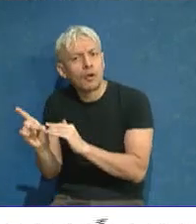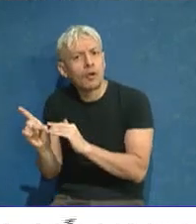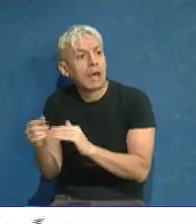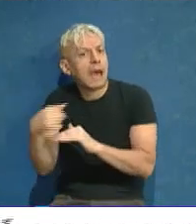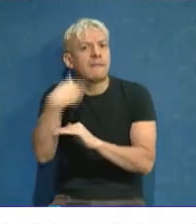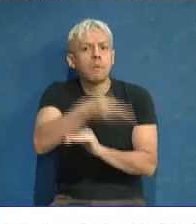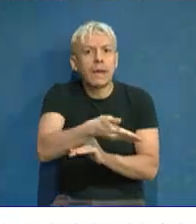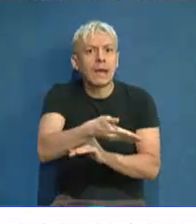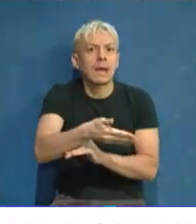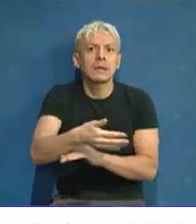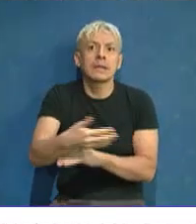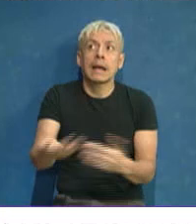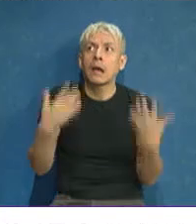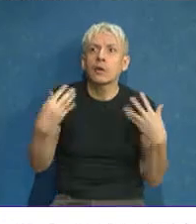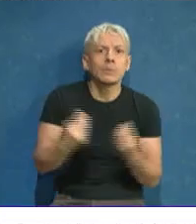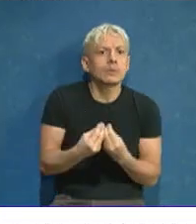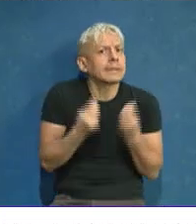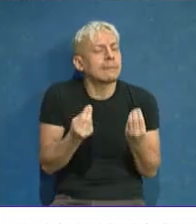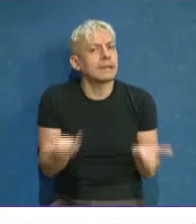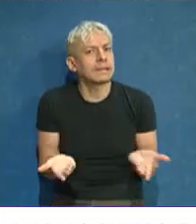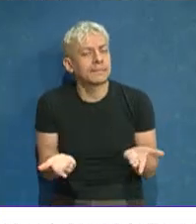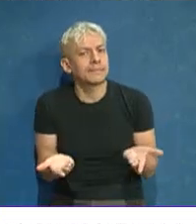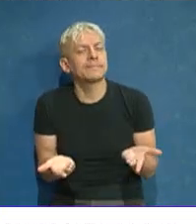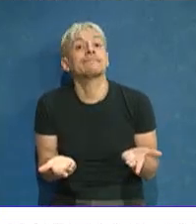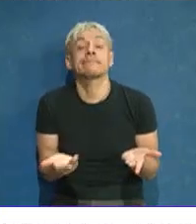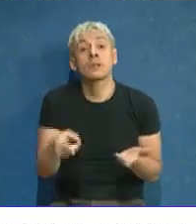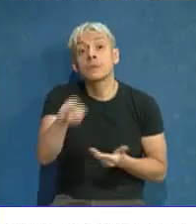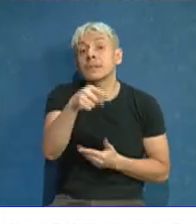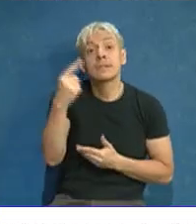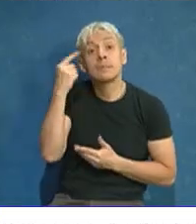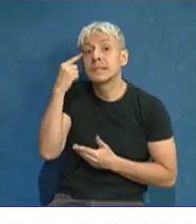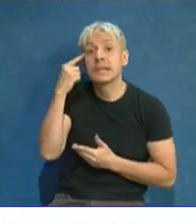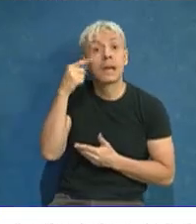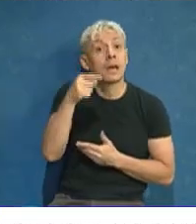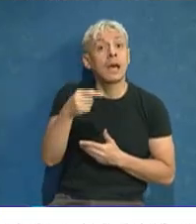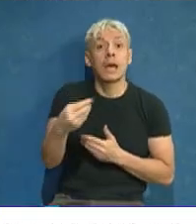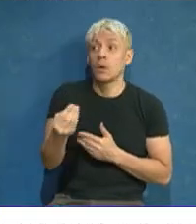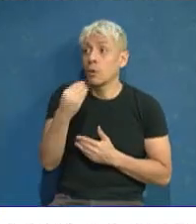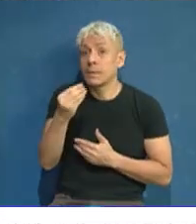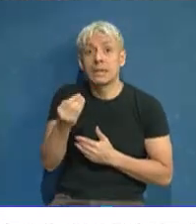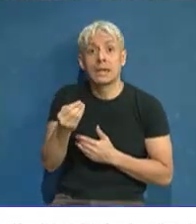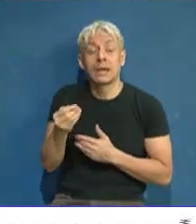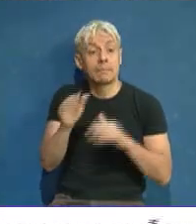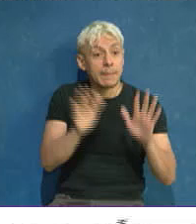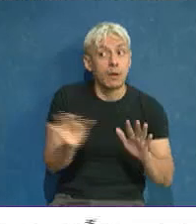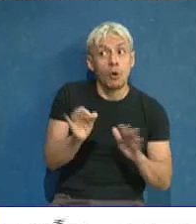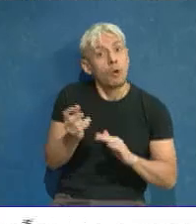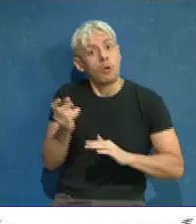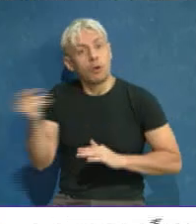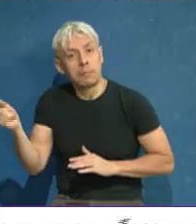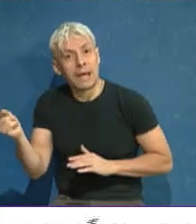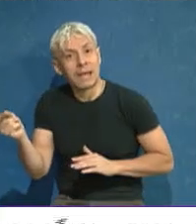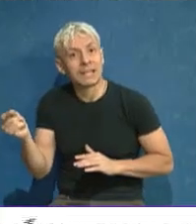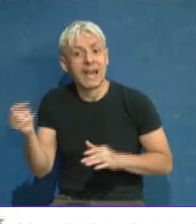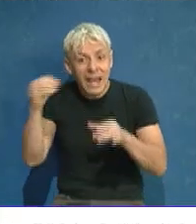bueno pensemos que todos los alimentos que se elaboran o que uno puede comprar en distintos negocios no son estériles tienen una carga